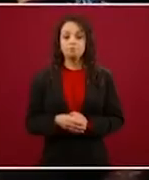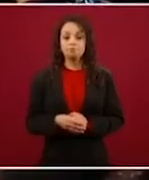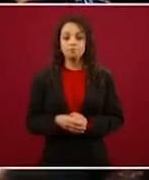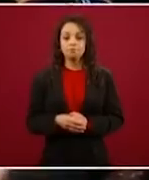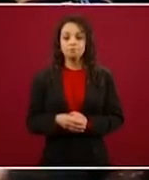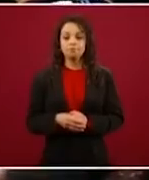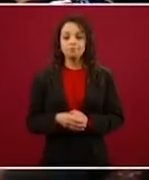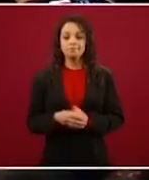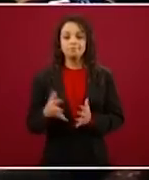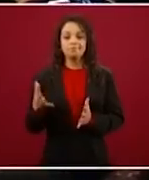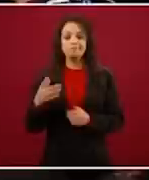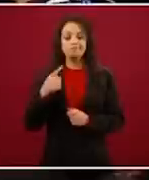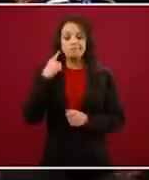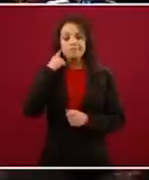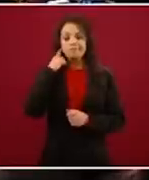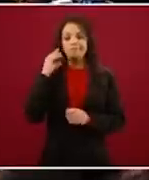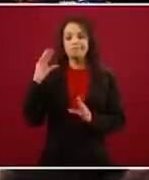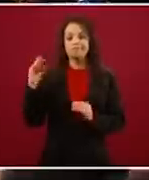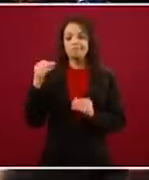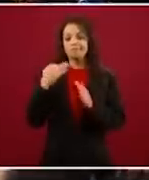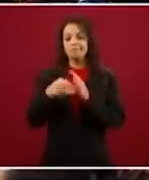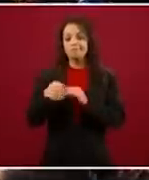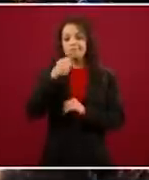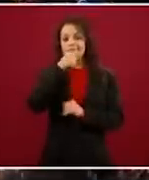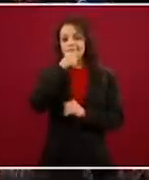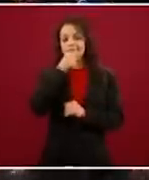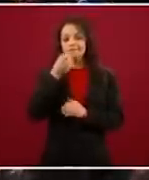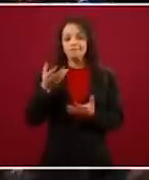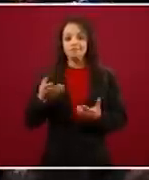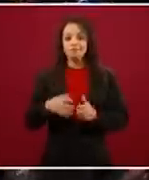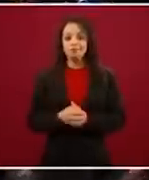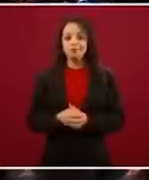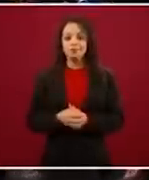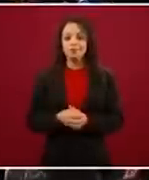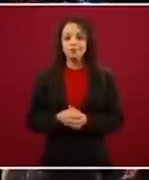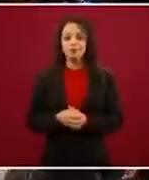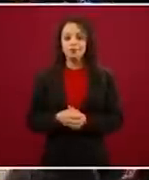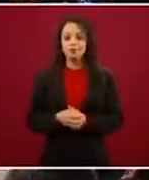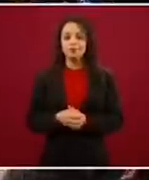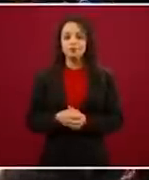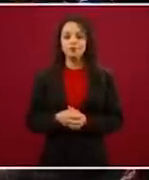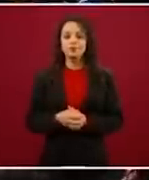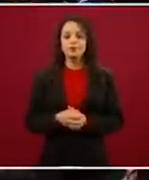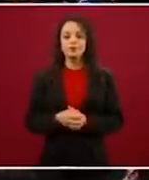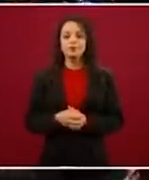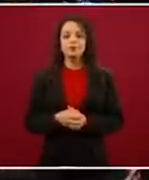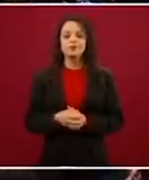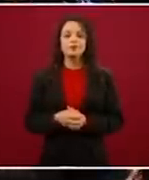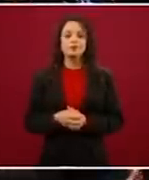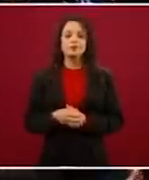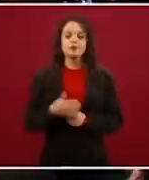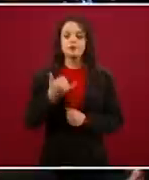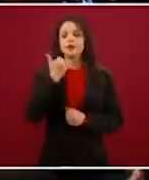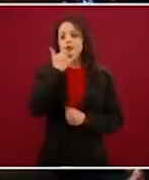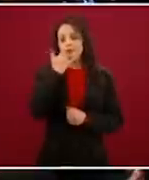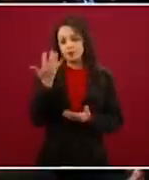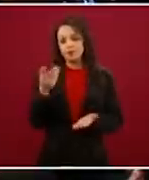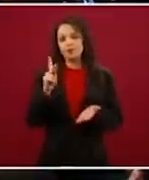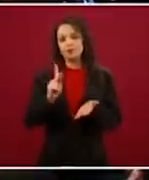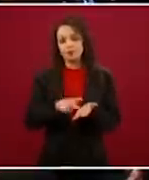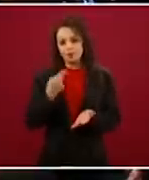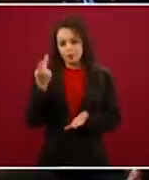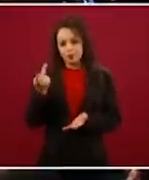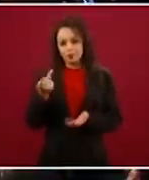familias, víctimas que necesitan justicia. Gracias. Perdón, otra vez voy a